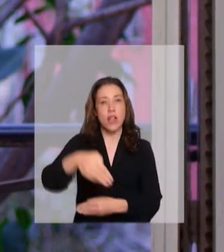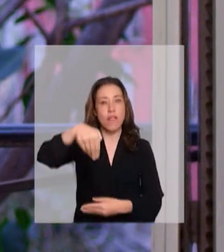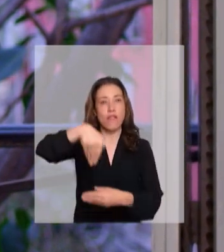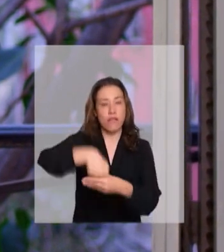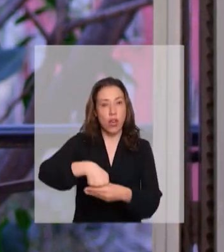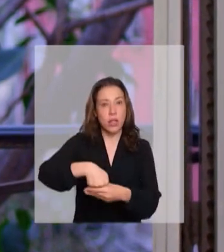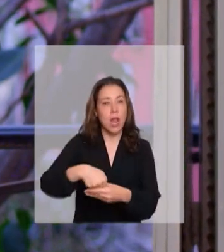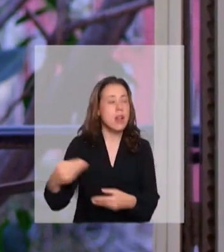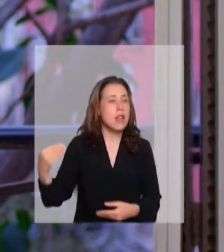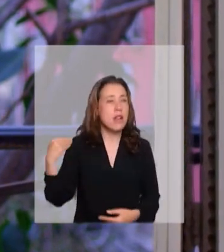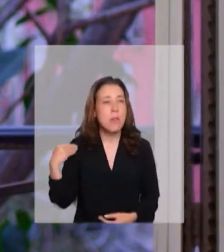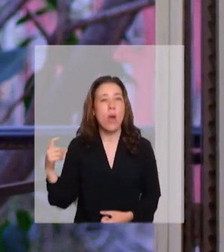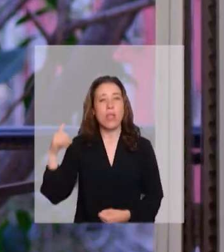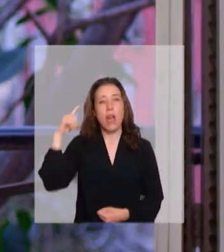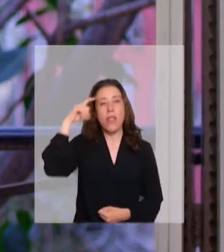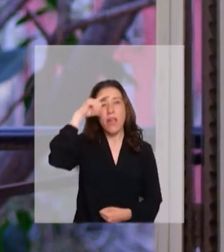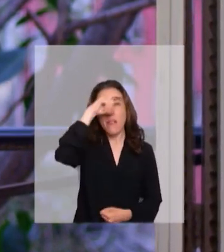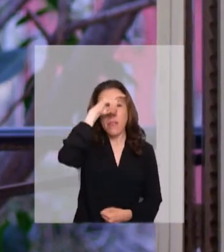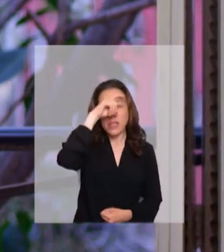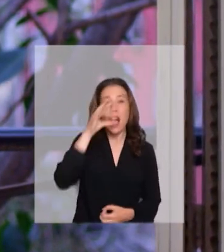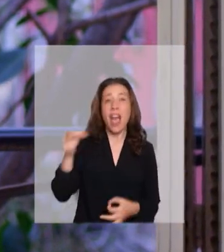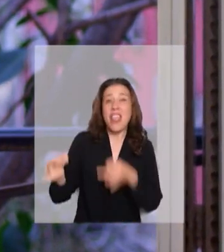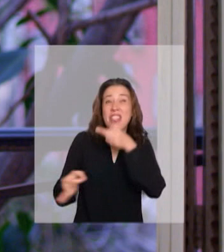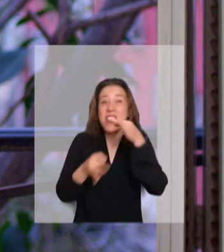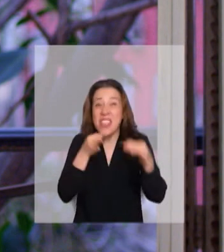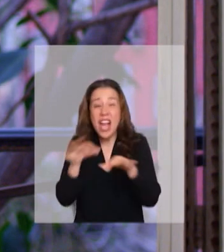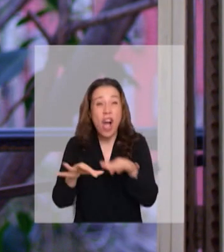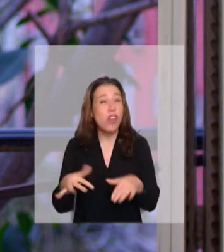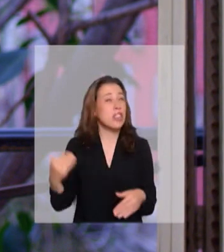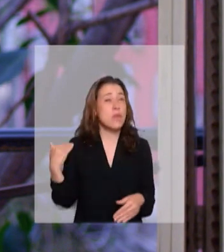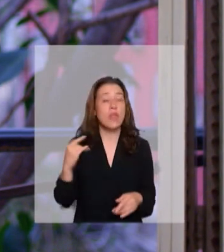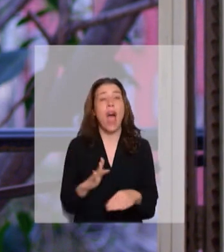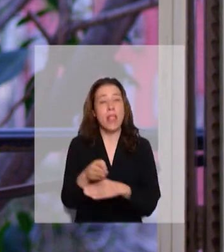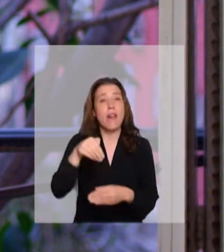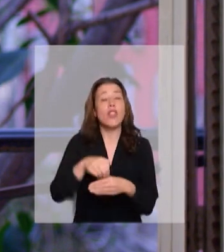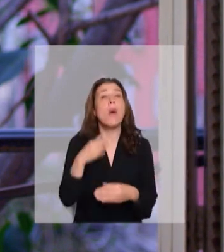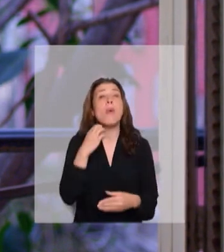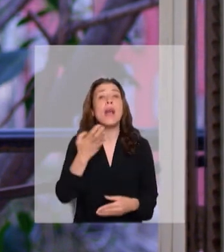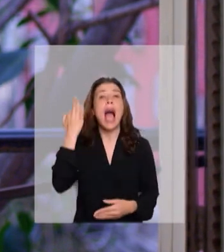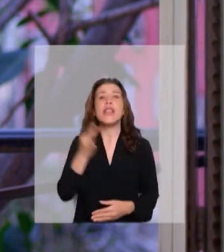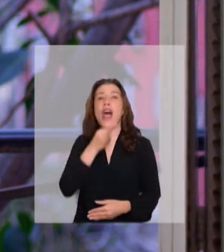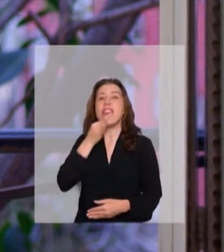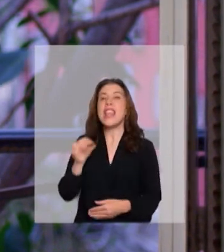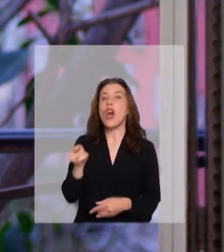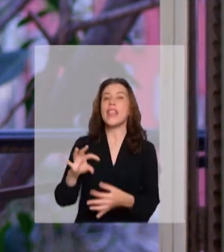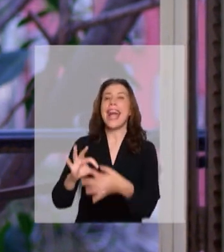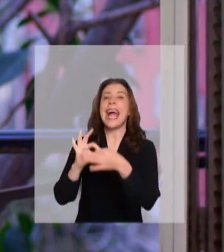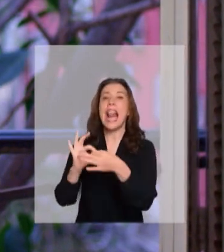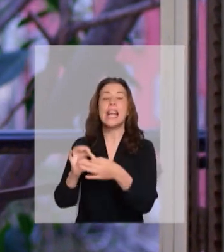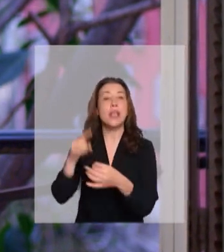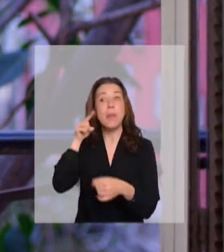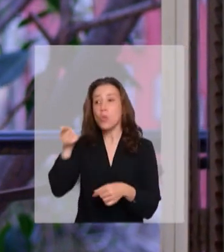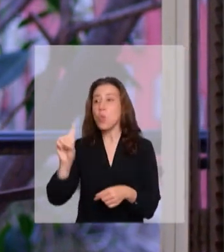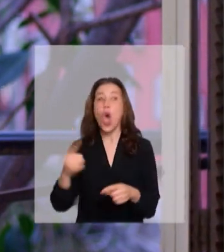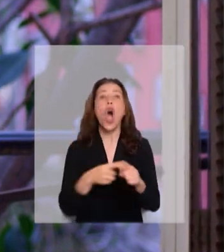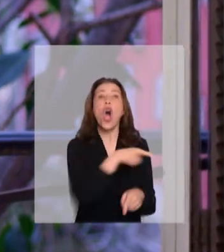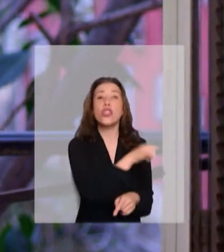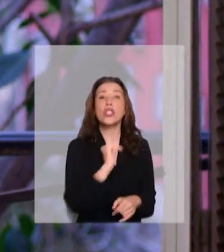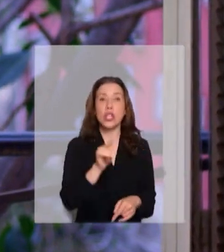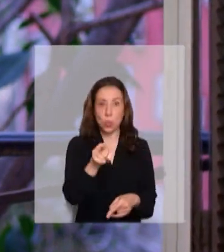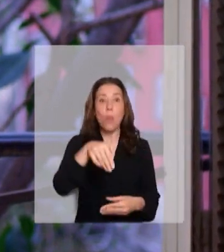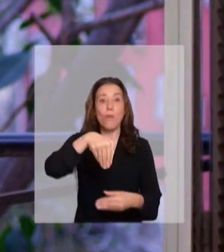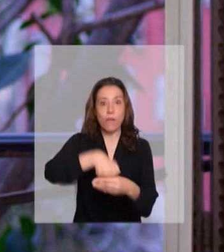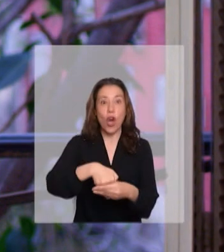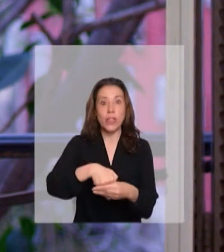tienes que ir a votar. Cueste lo que cueste, digan lo que digan. Por cada vez que te dijeron gracias, pero le toca a